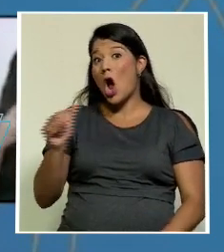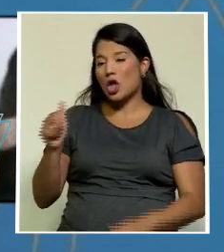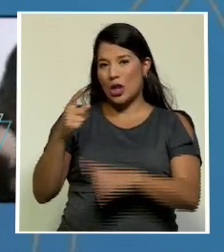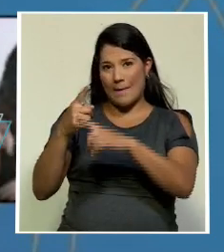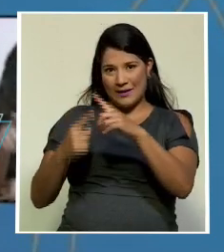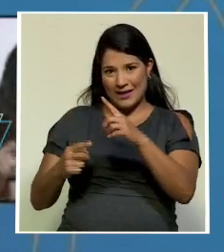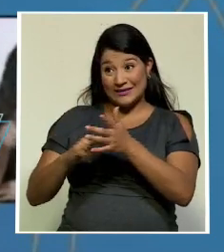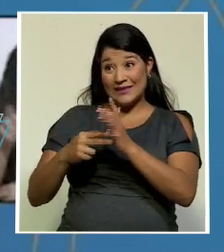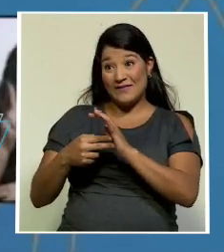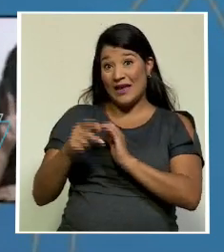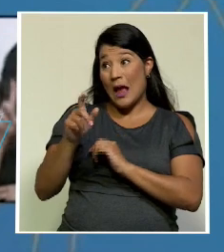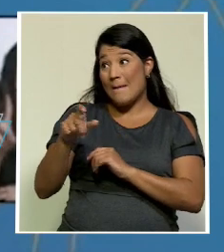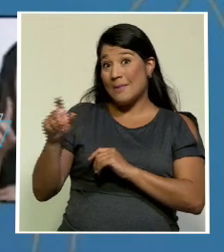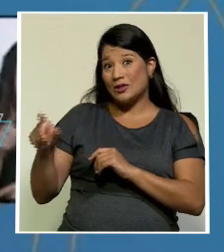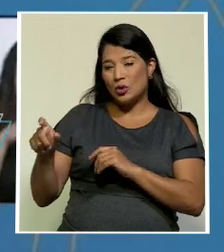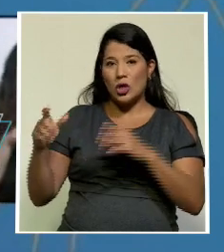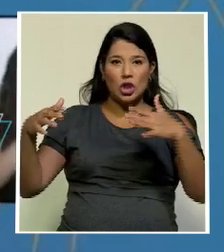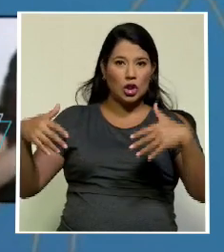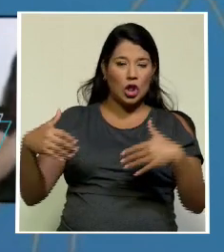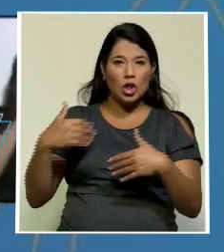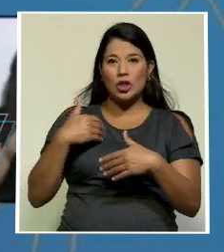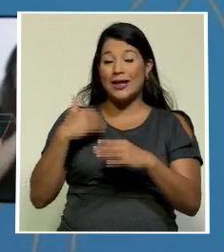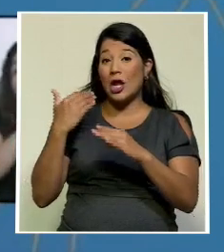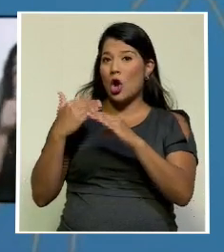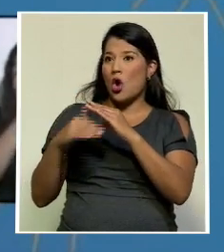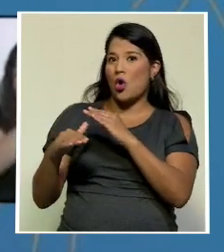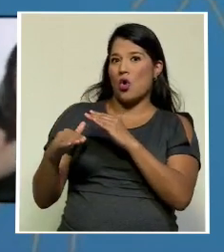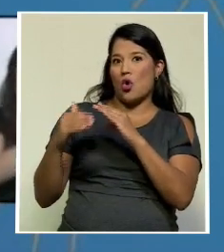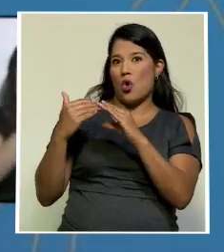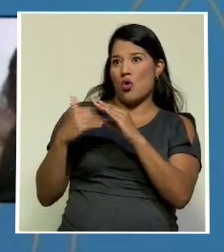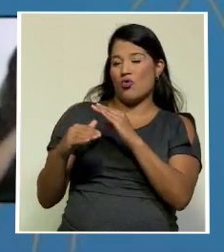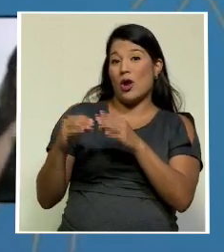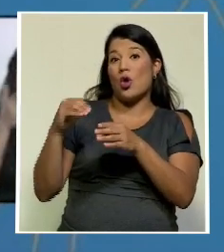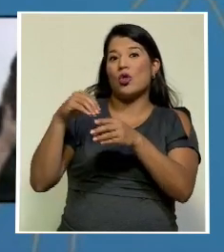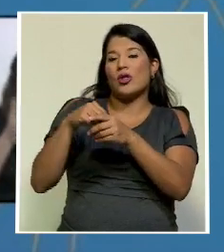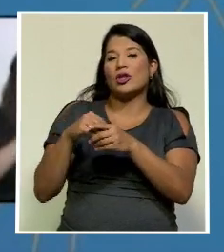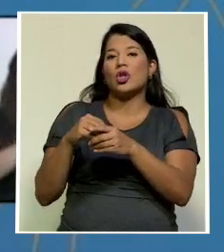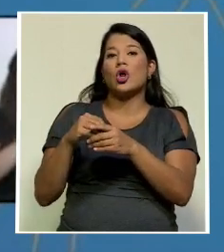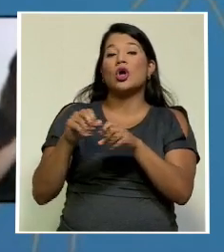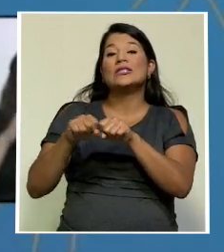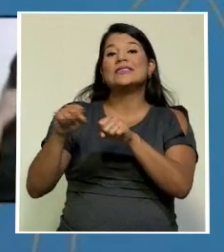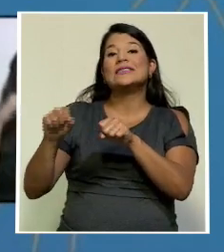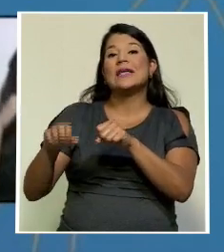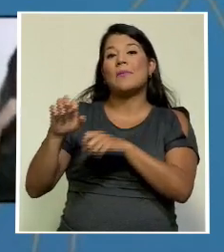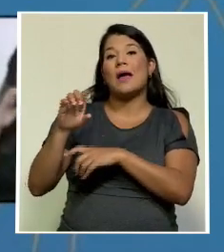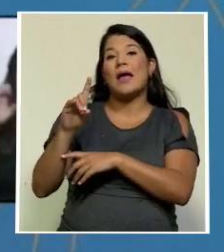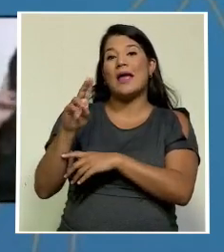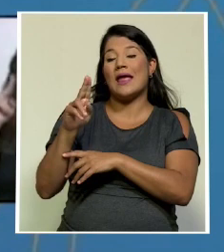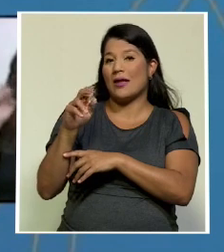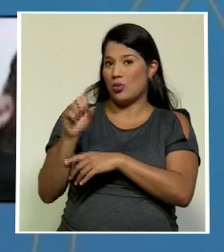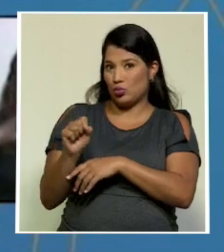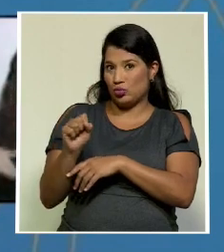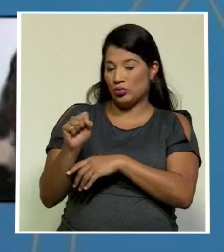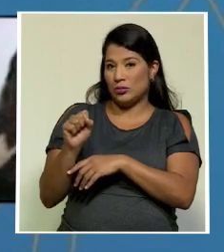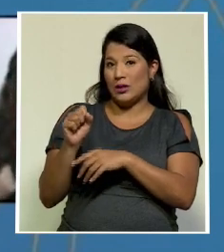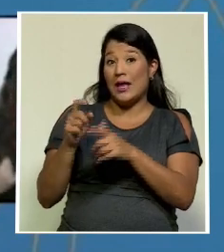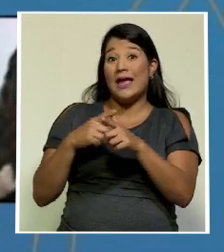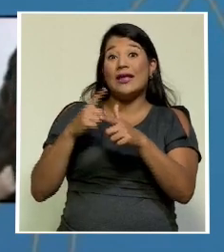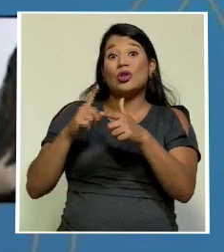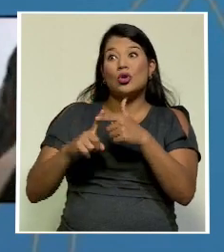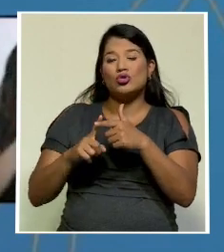personas que tal vez no tenían el correo electrónico actualizado en el sistema EDUS y que no se logró cargar en el sistema, van a